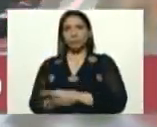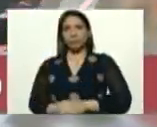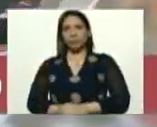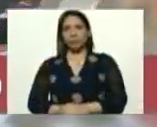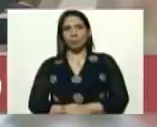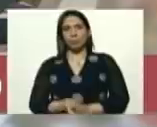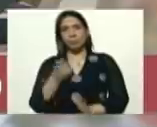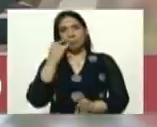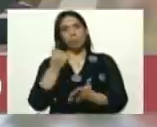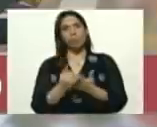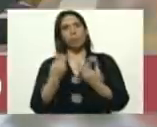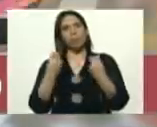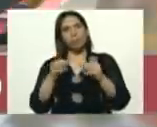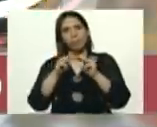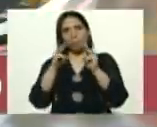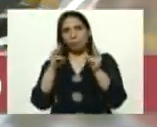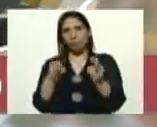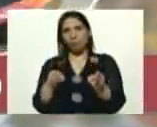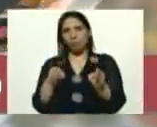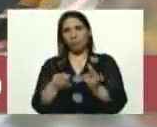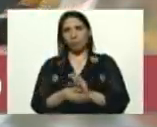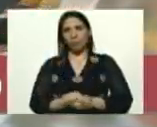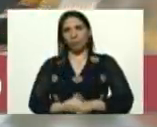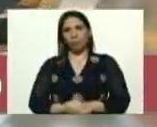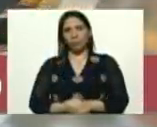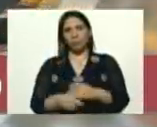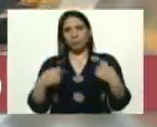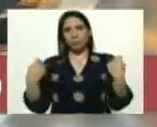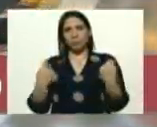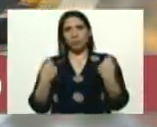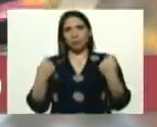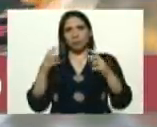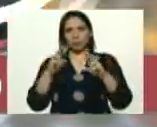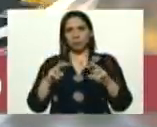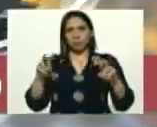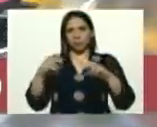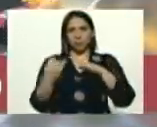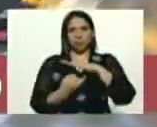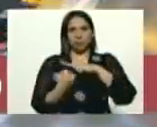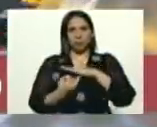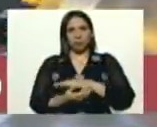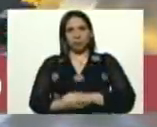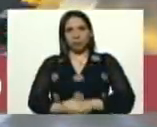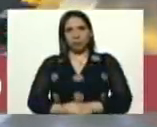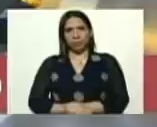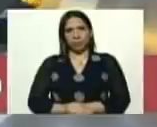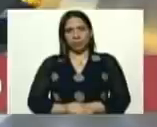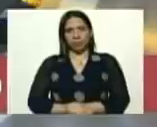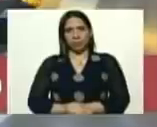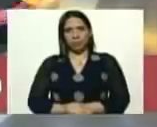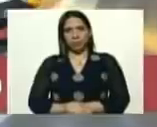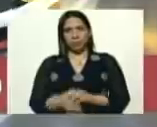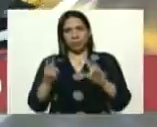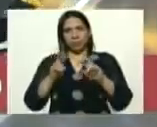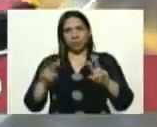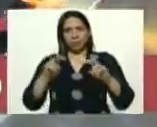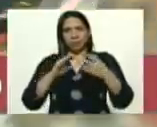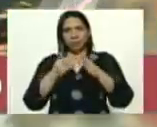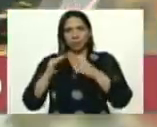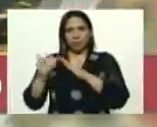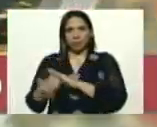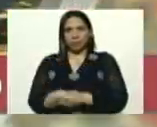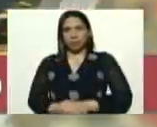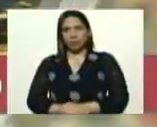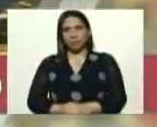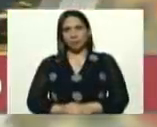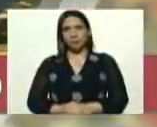Fíjate cómo la metodología de la jornada de despistaje institucional, de despistaje comunitario, nos